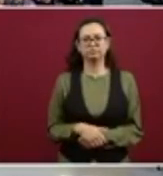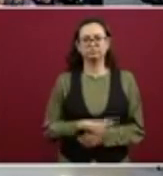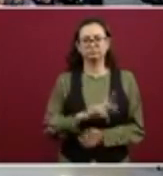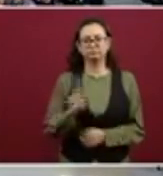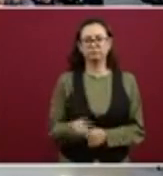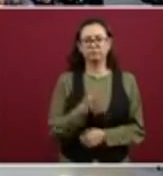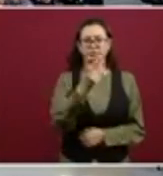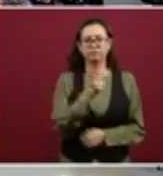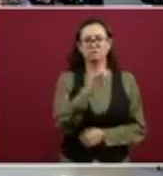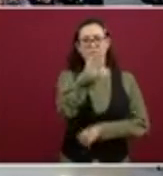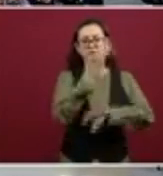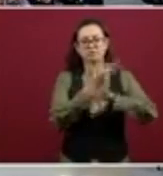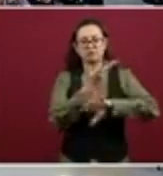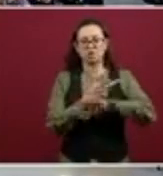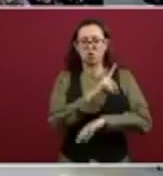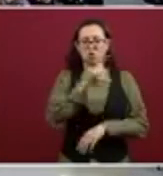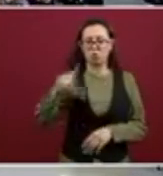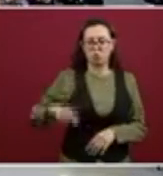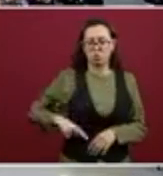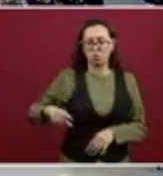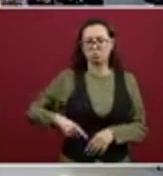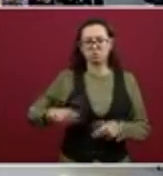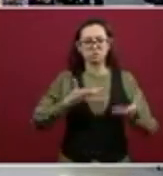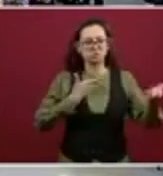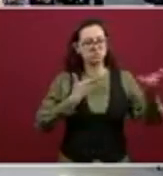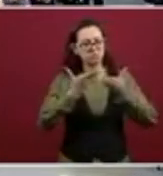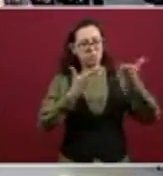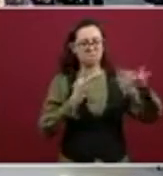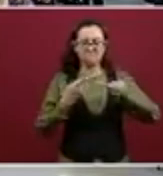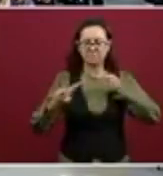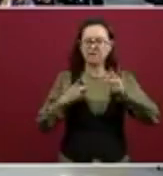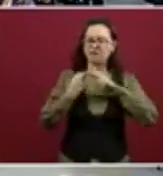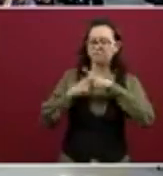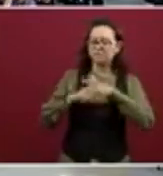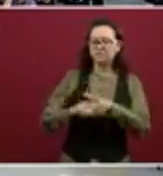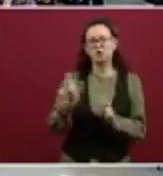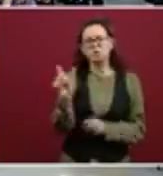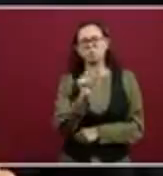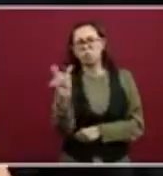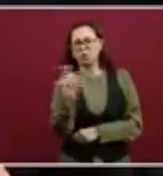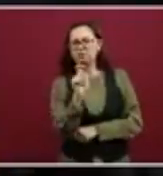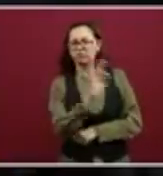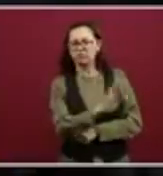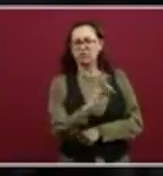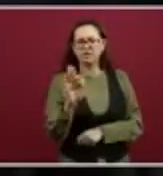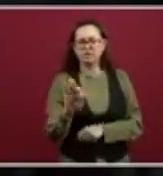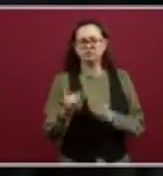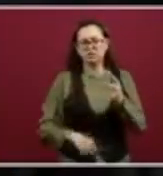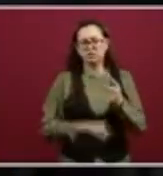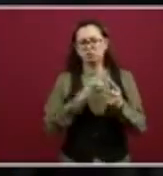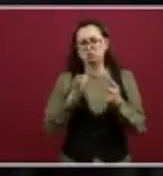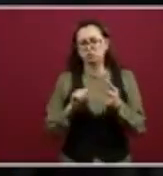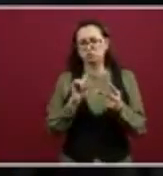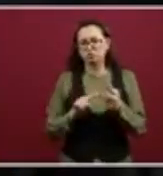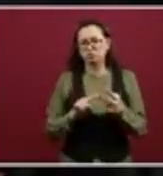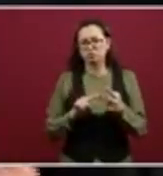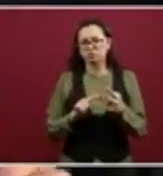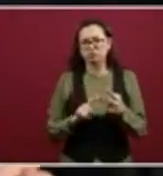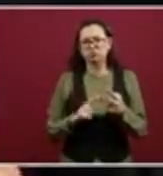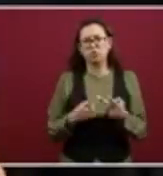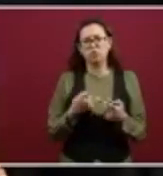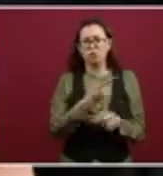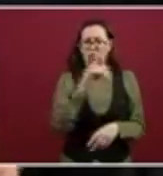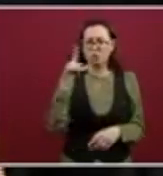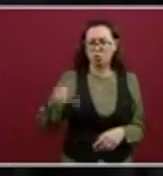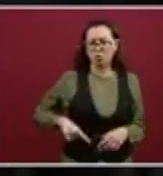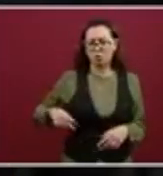el gobierno de Estados Unidos para dar a conocer precisamente este plan. Y en segundo lugar, ¿hay confianza de los